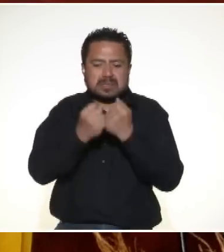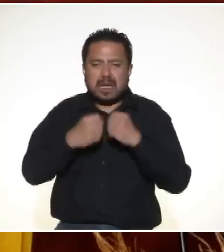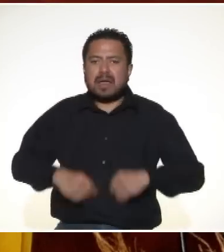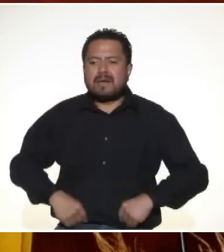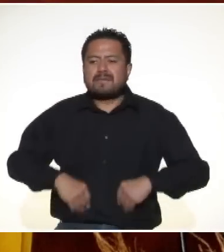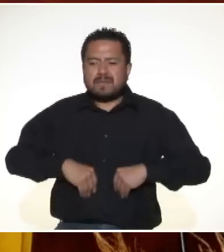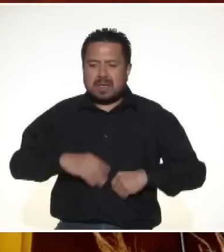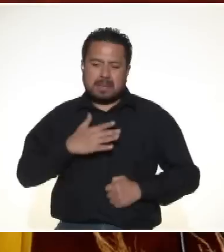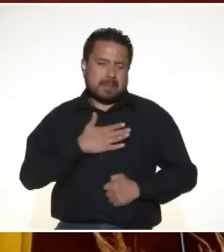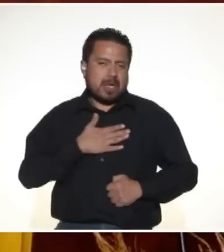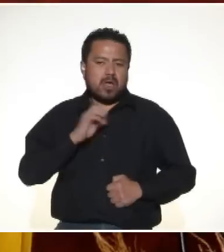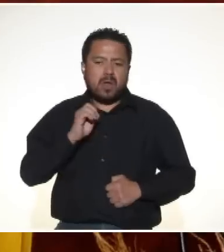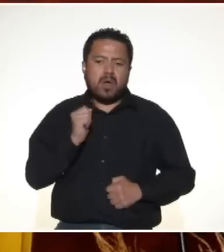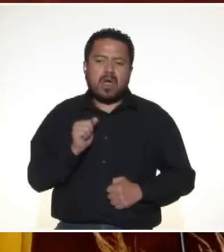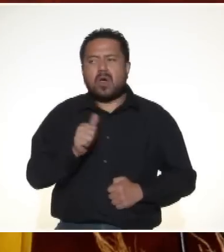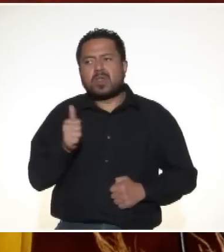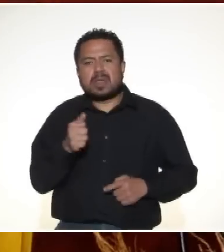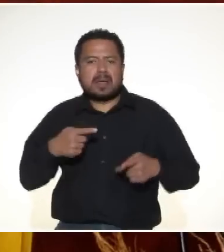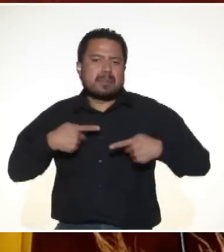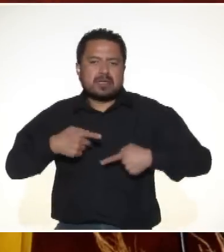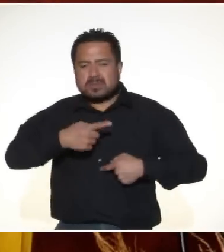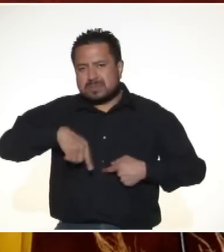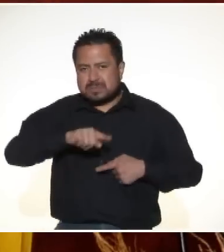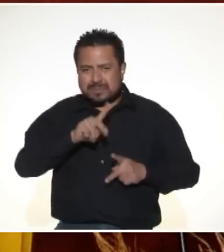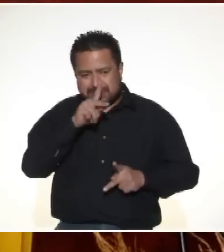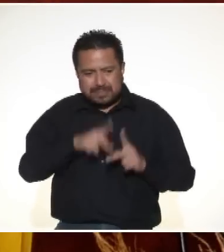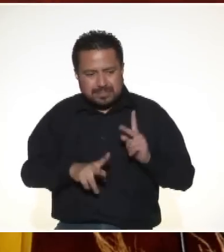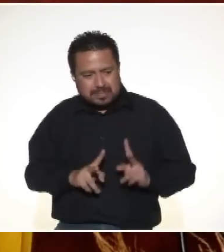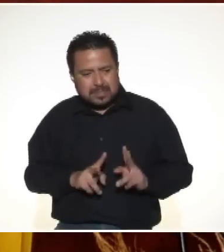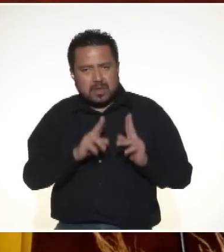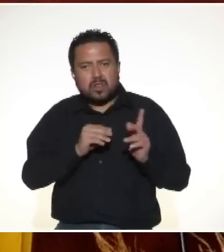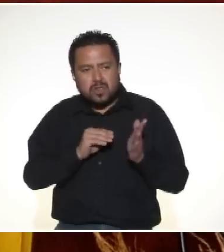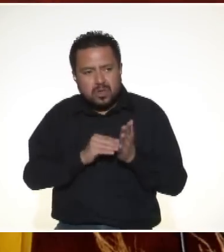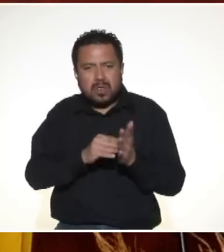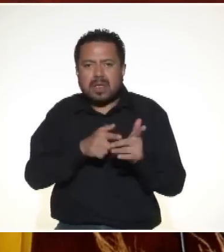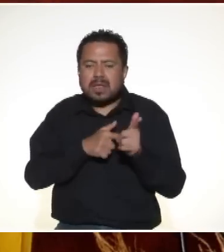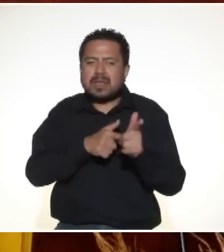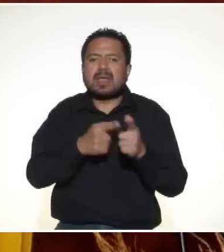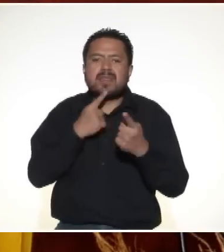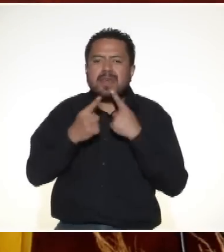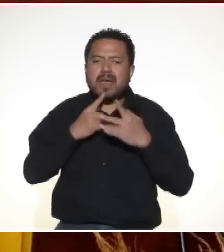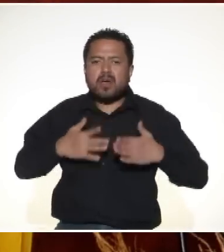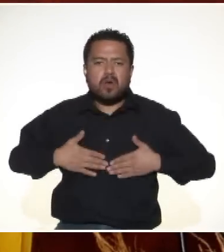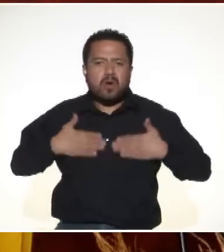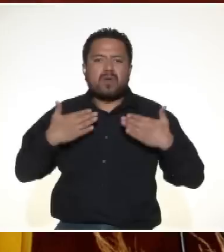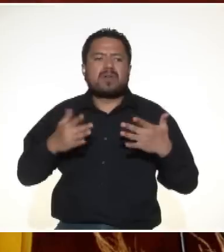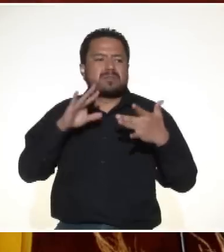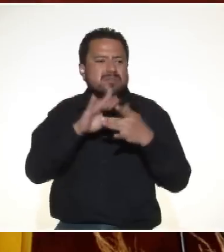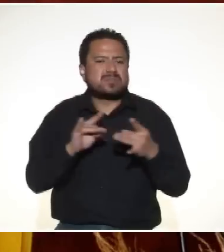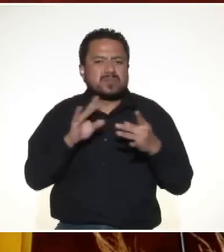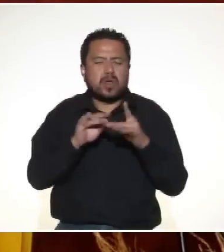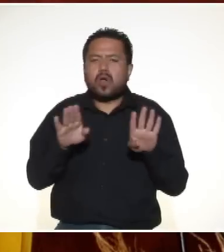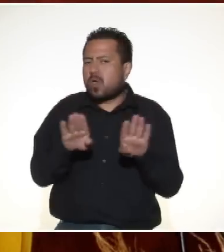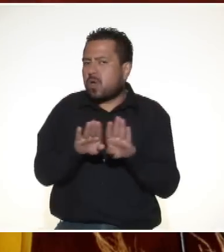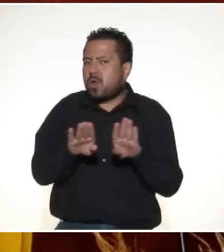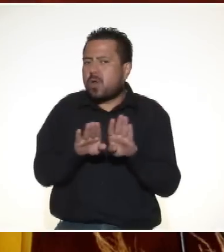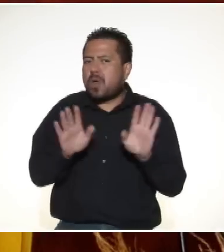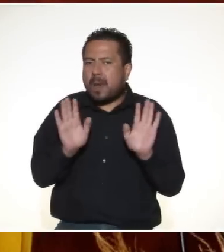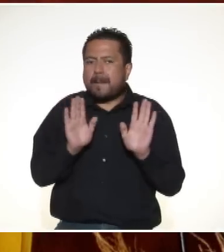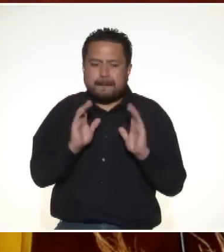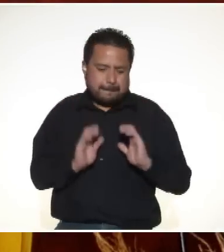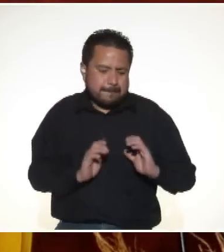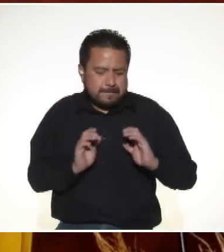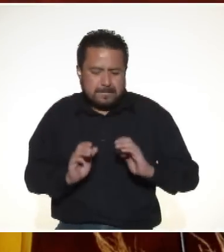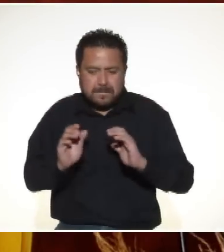de nosotros o de alguien más. Nosotros vamos a hacer un corte, pero todavía estamos aquí en Diálogos en Confianza hablando de cómo, primero que nada,